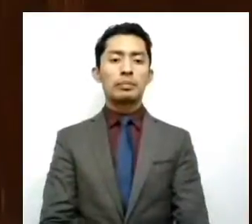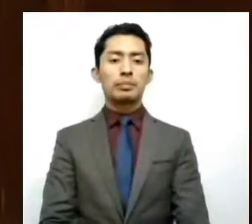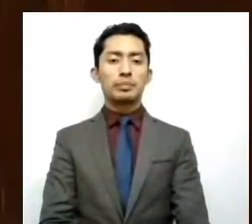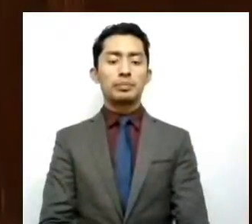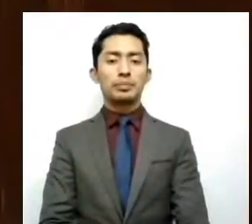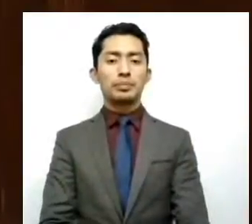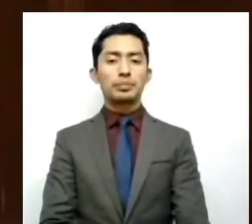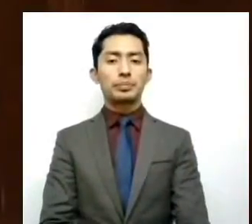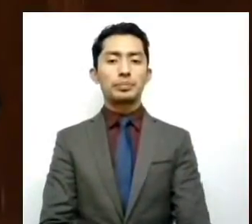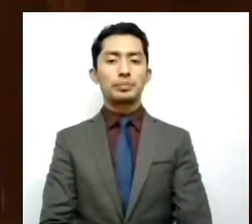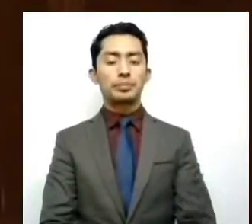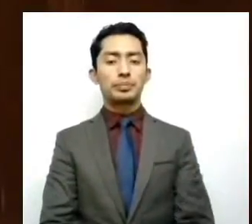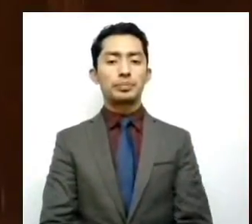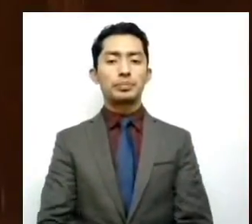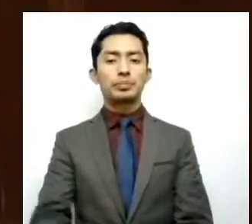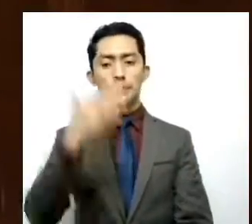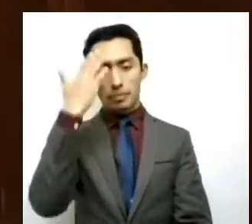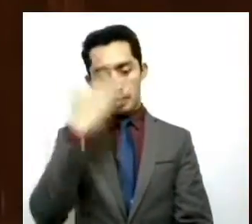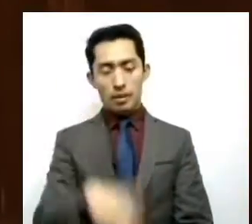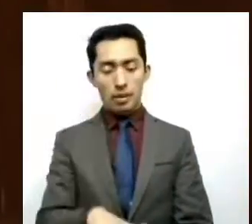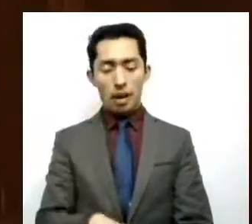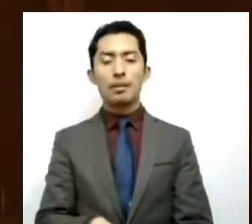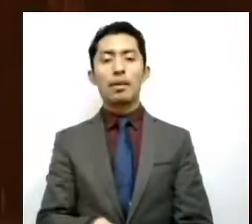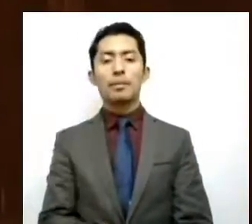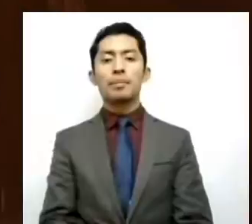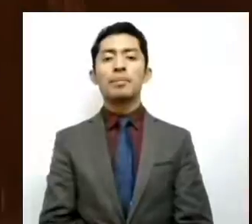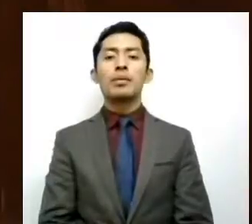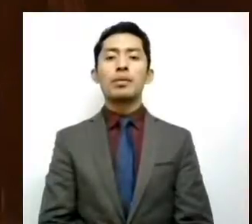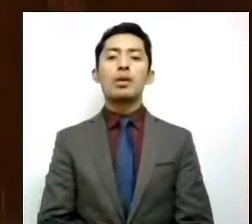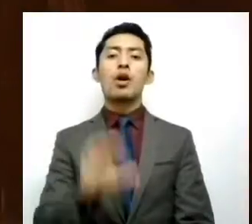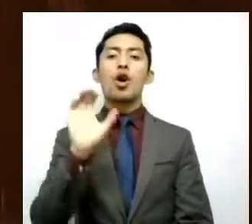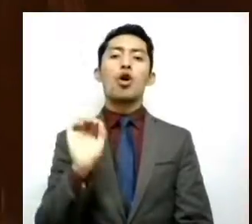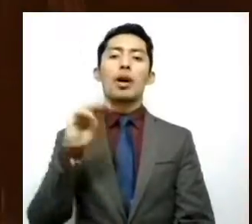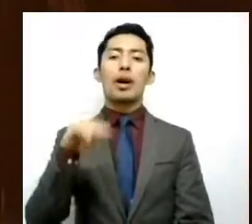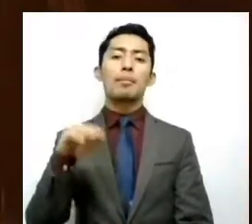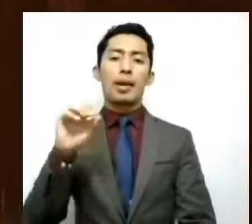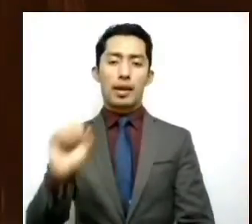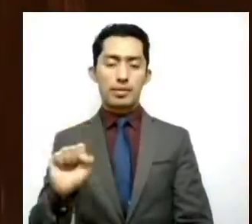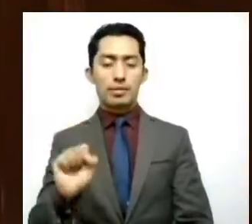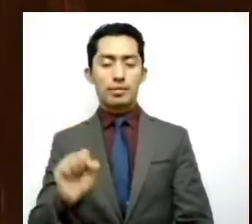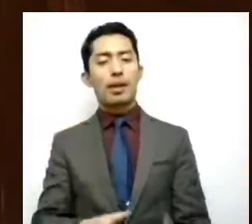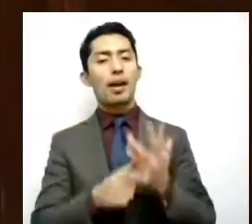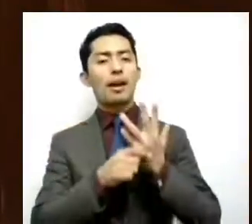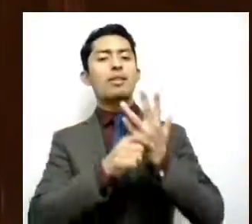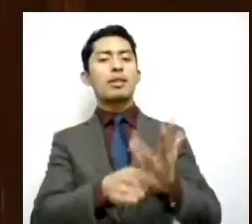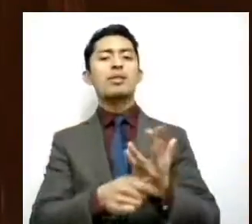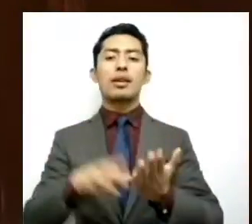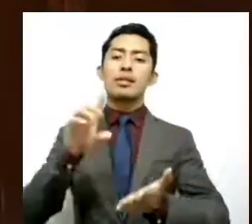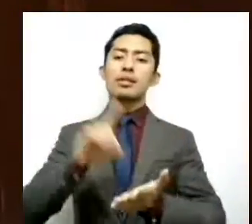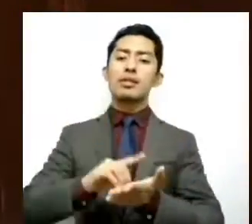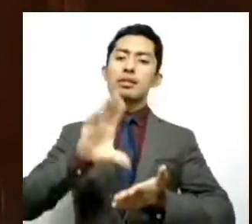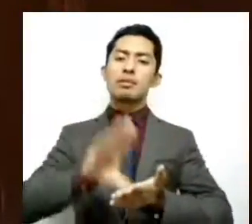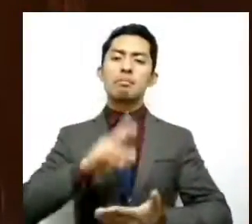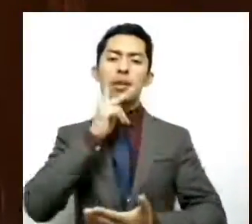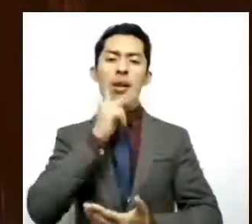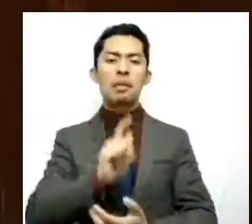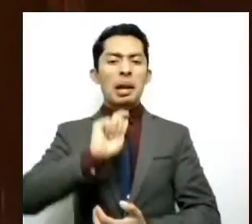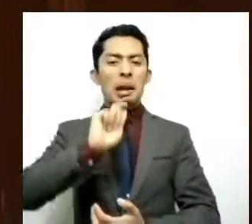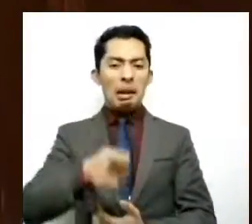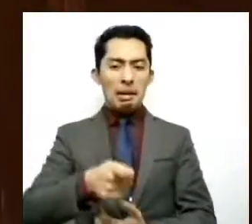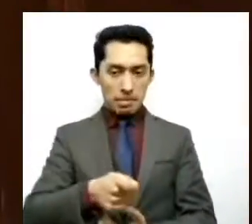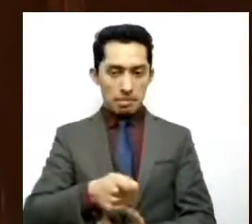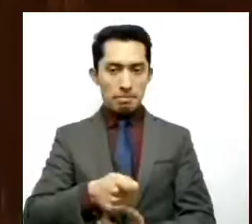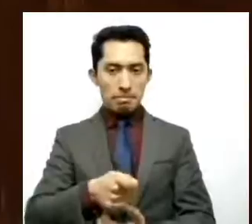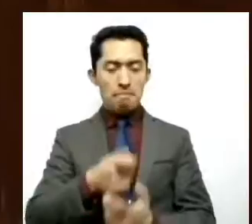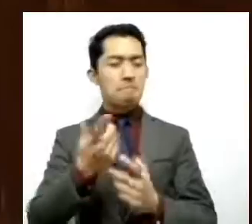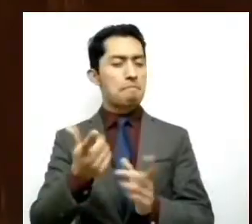La Organización Mundial de la Salud define como discapacidad un término